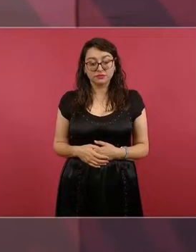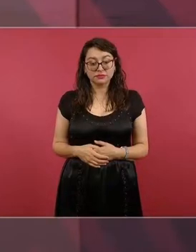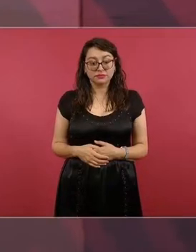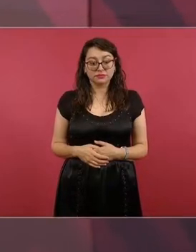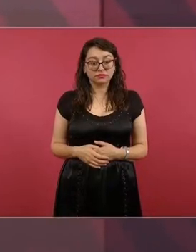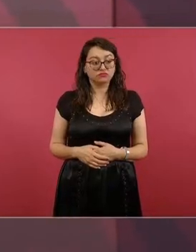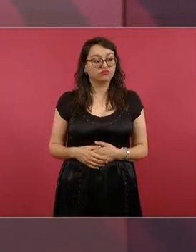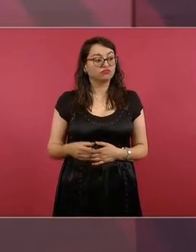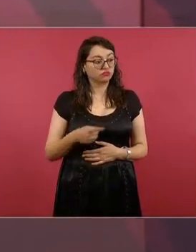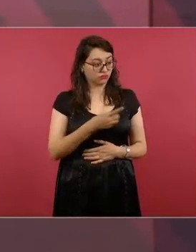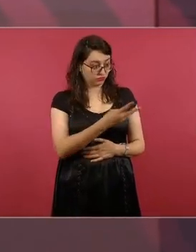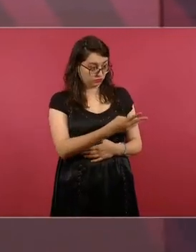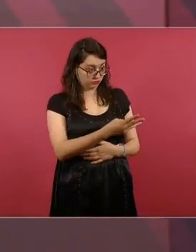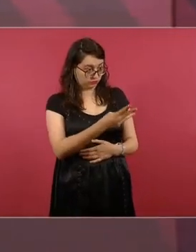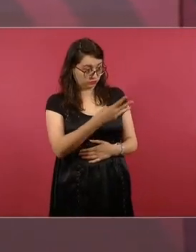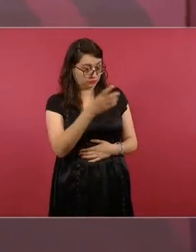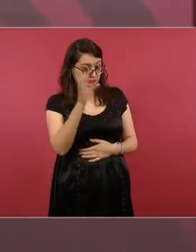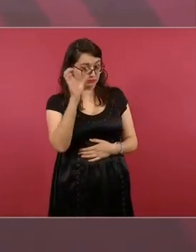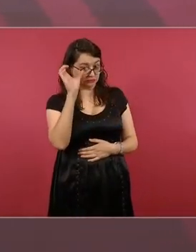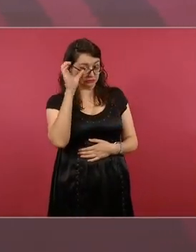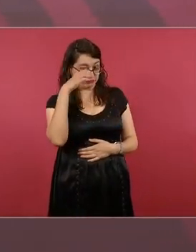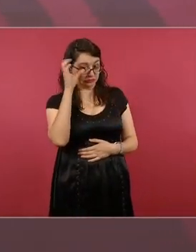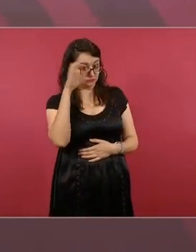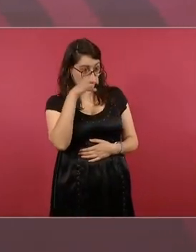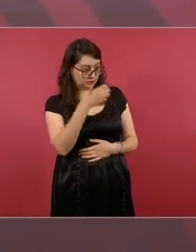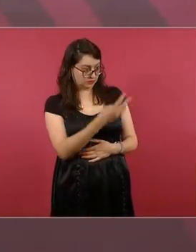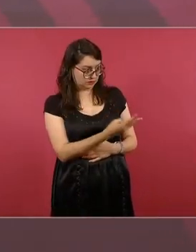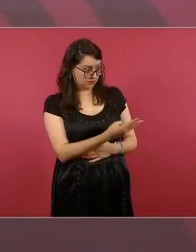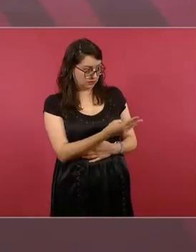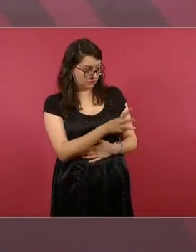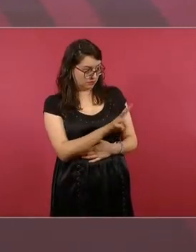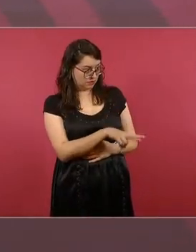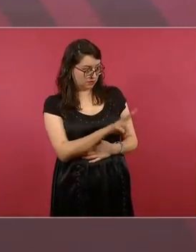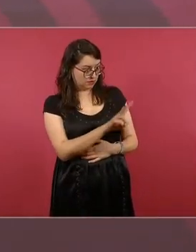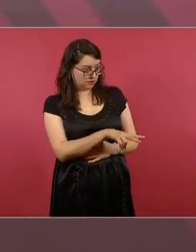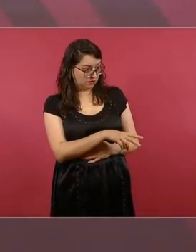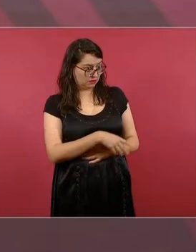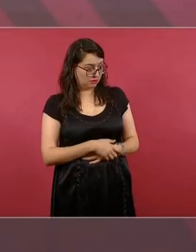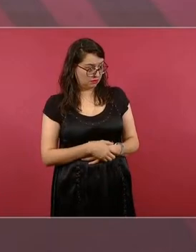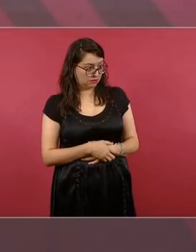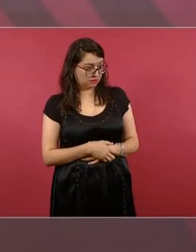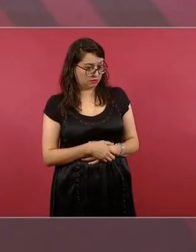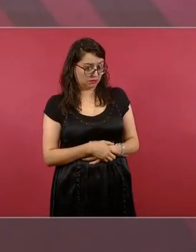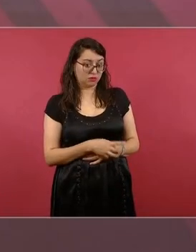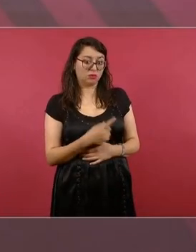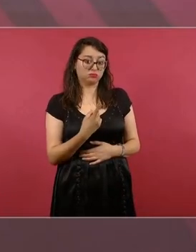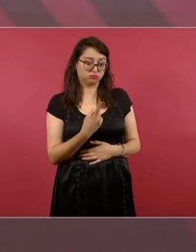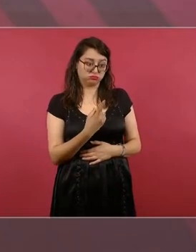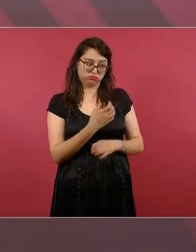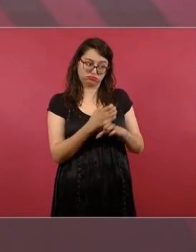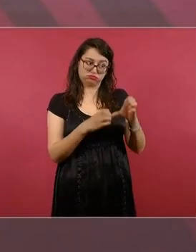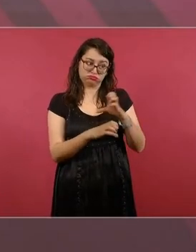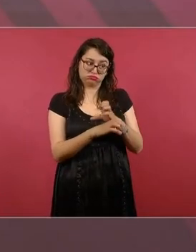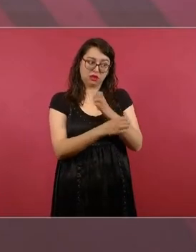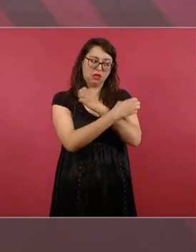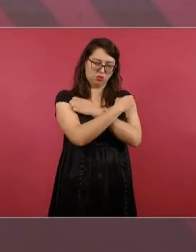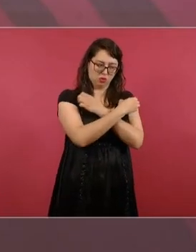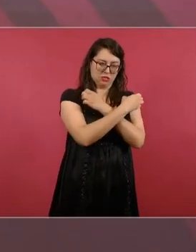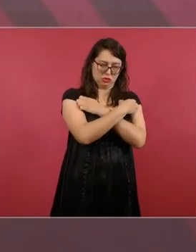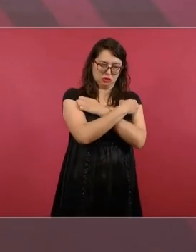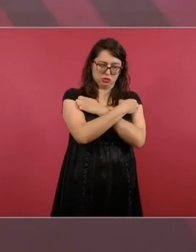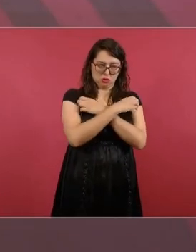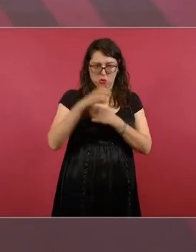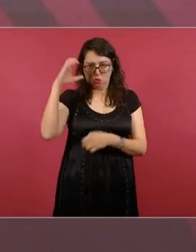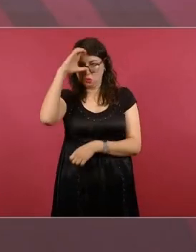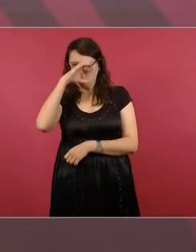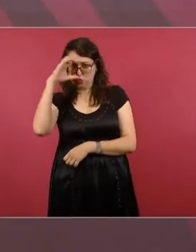Ustedes son científicos, ¿no? Y saben que una cosa es la educación y otra cosa es la